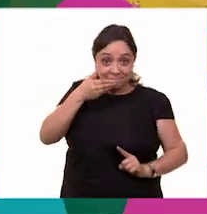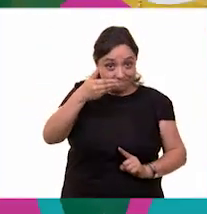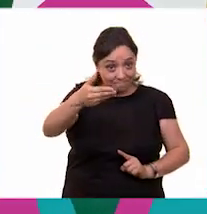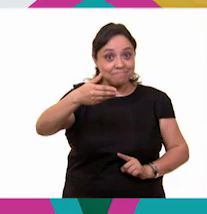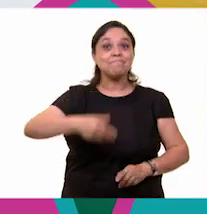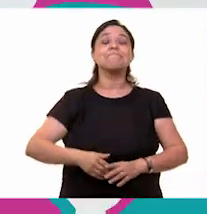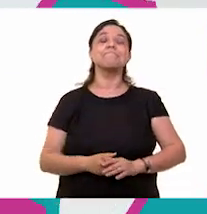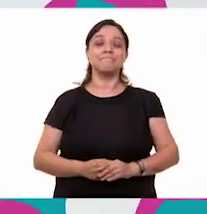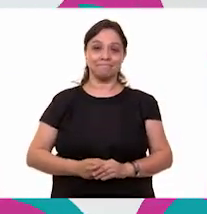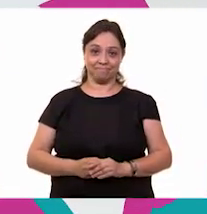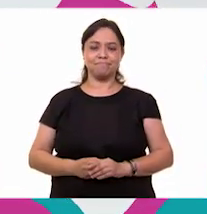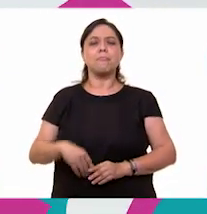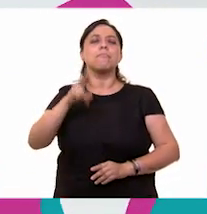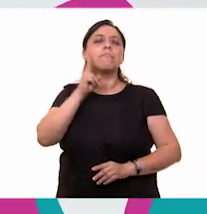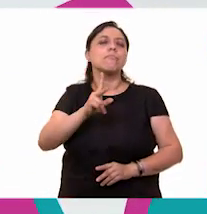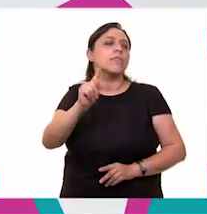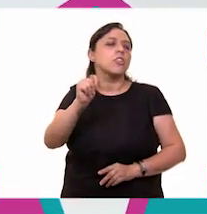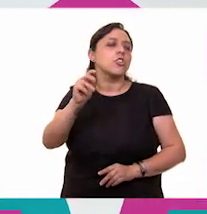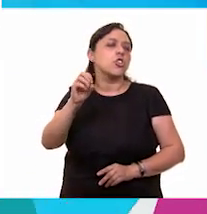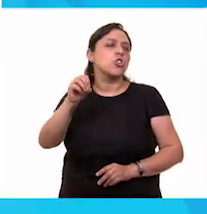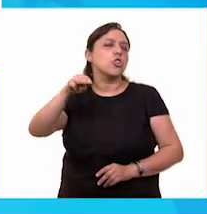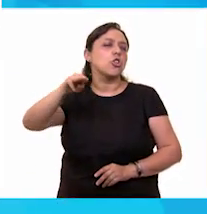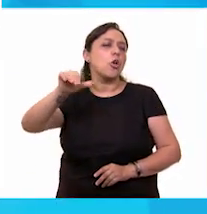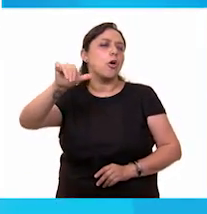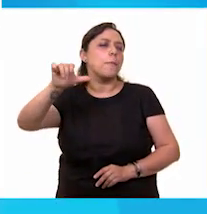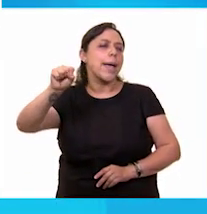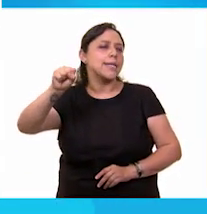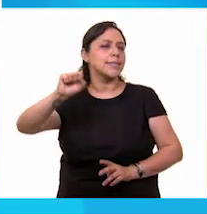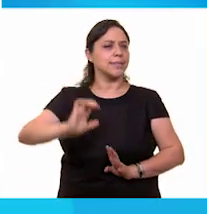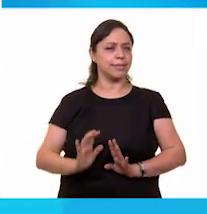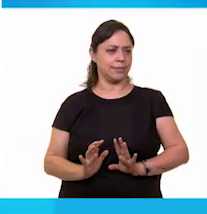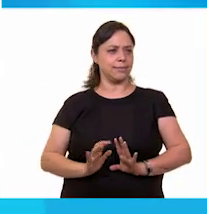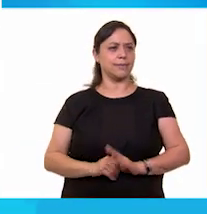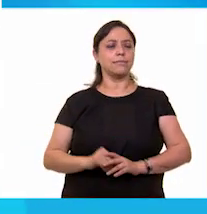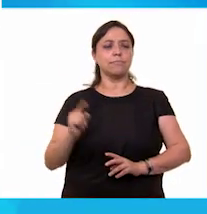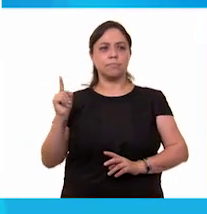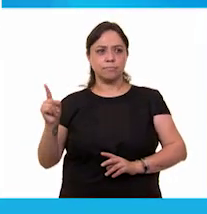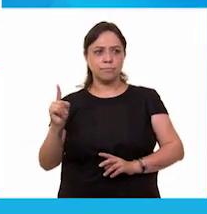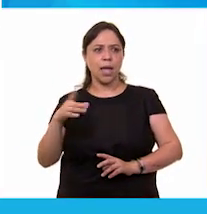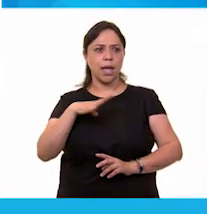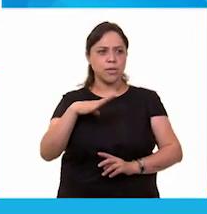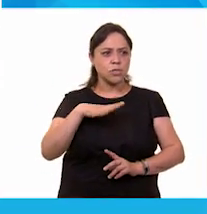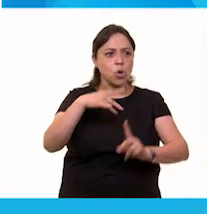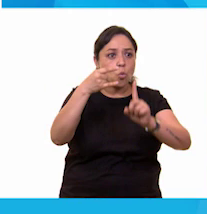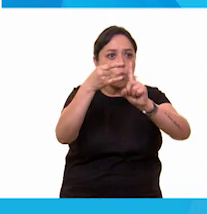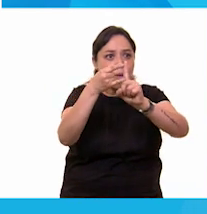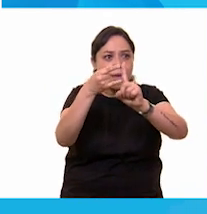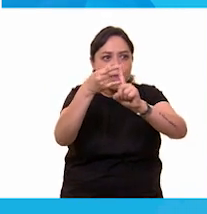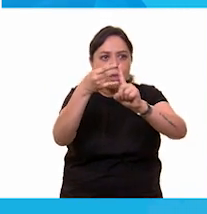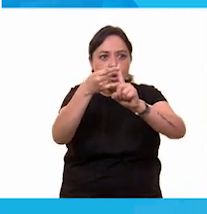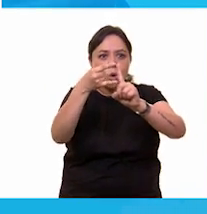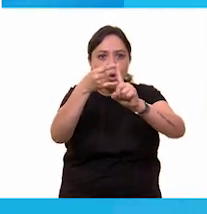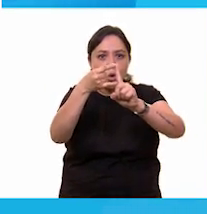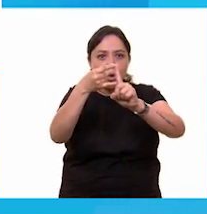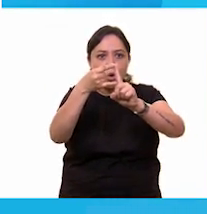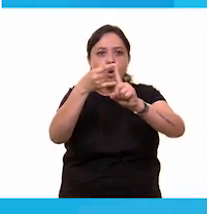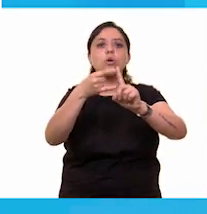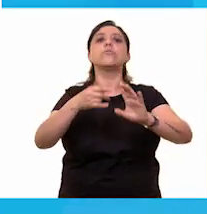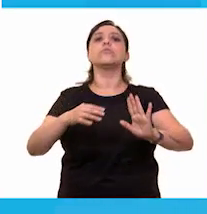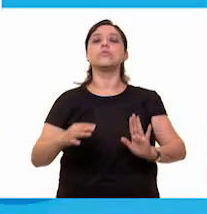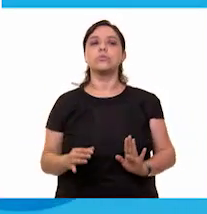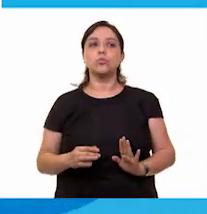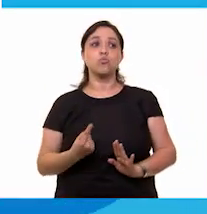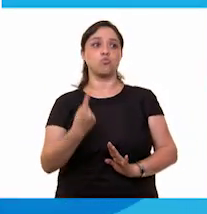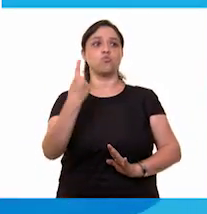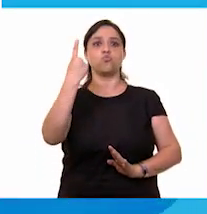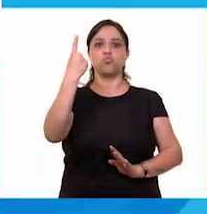Ahora vamos a analizar el de Tomás. Tomás aquí hizo cuadrado, ¿ya viste? Ajá. Fíjate solo bien. Solo